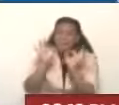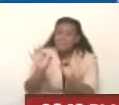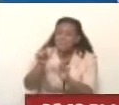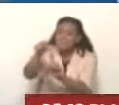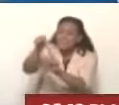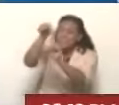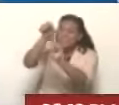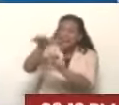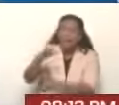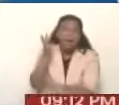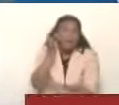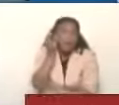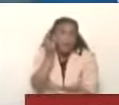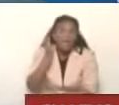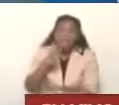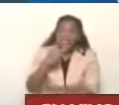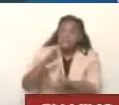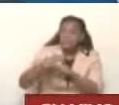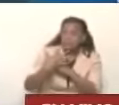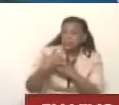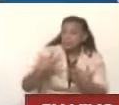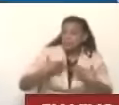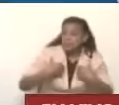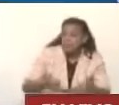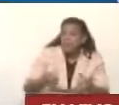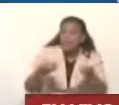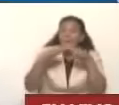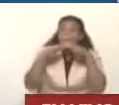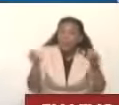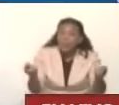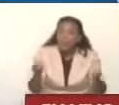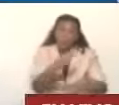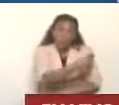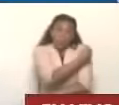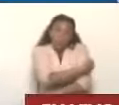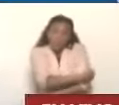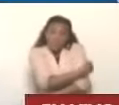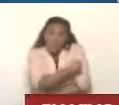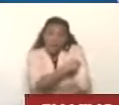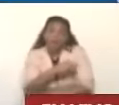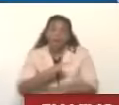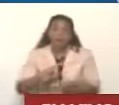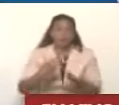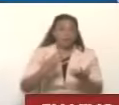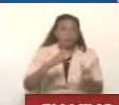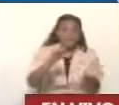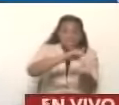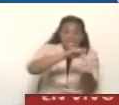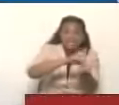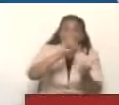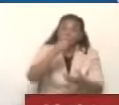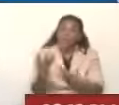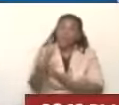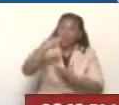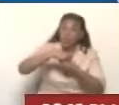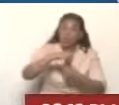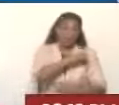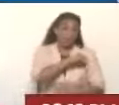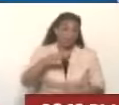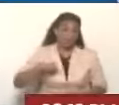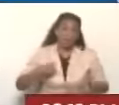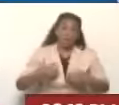mujer. En el caso de la salud, el sistema público e integrar el sistema privado también, como le hemos